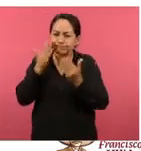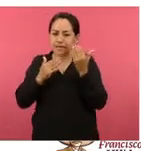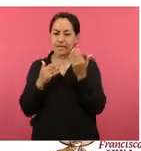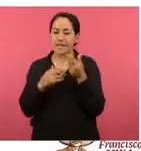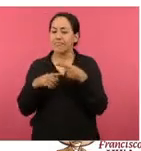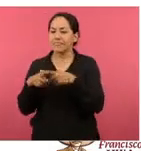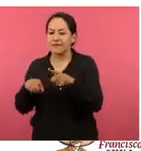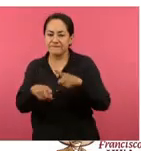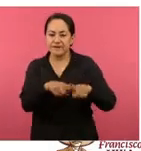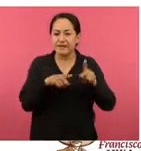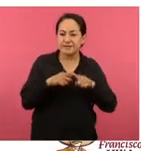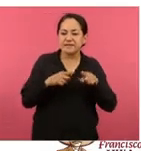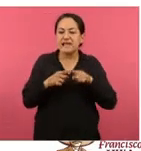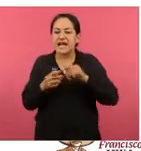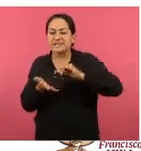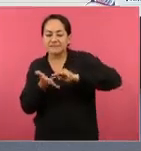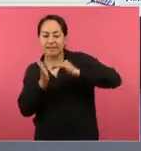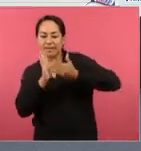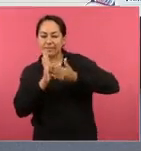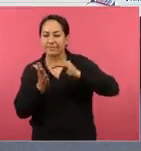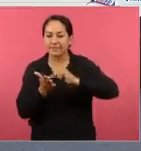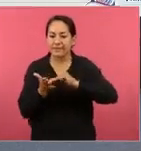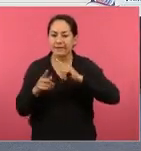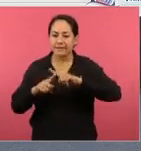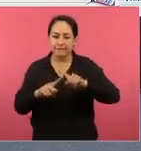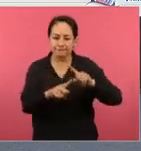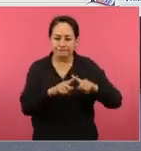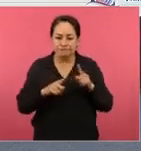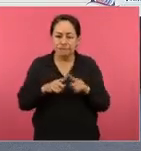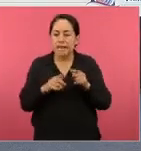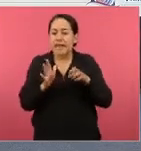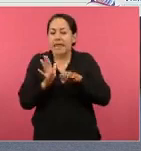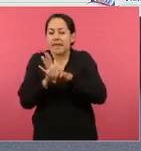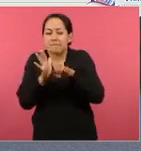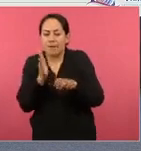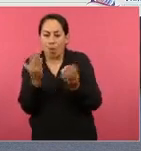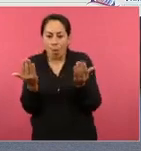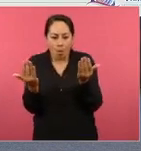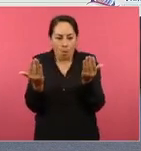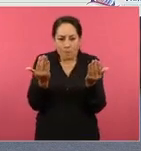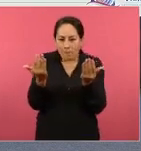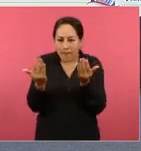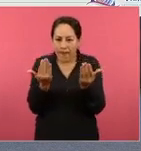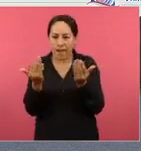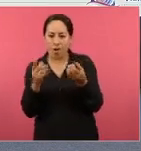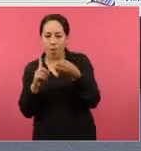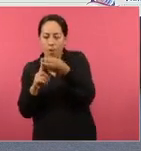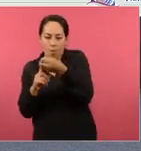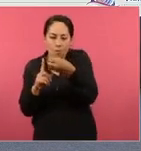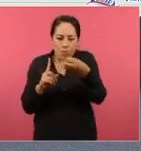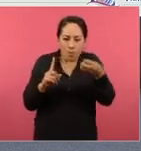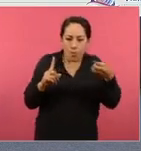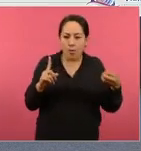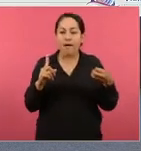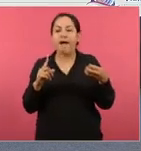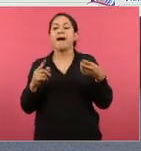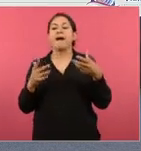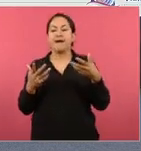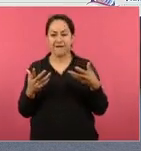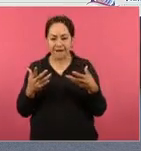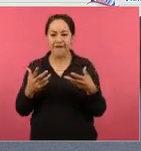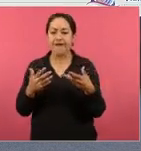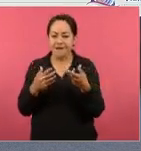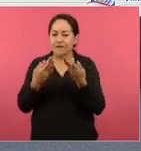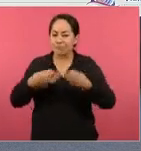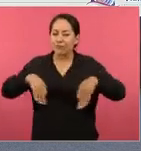estrategias. Compara y ordena, es cierto, le falta algo más, pero no pongo toda una diapositiva porque se satura.